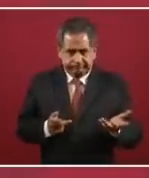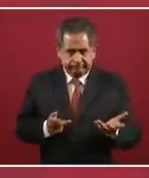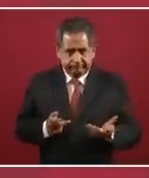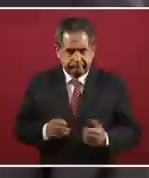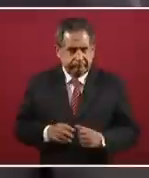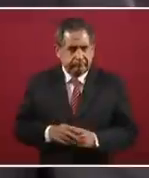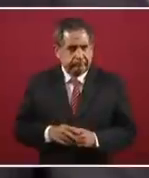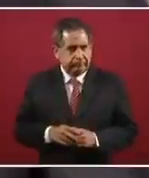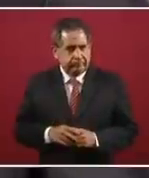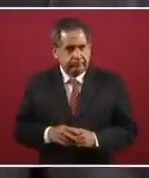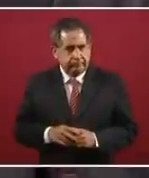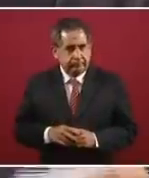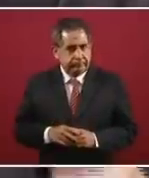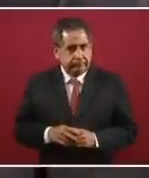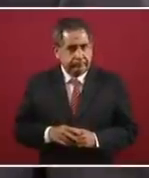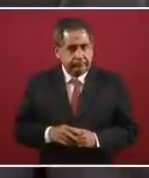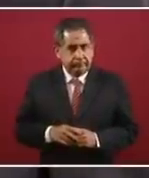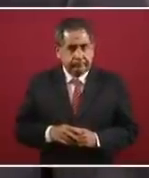es